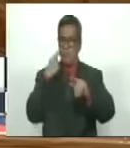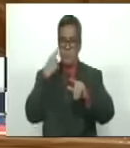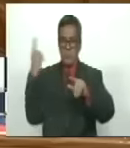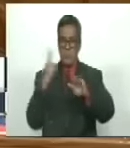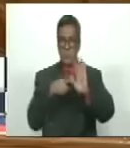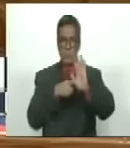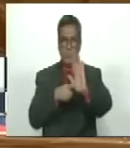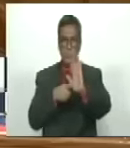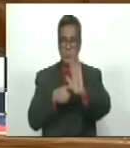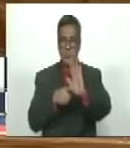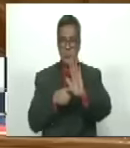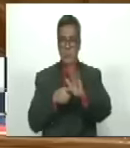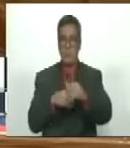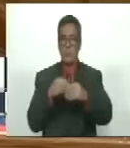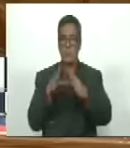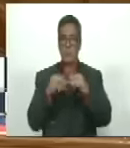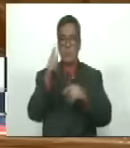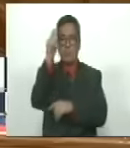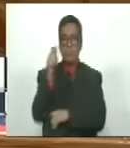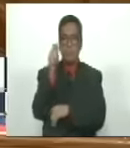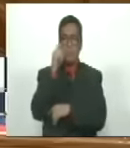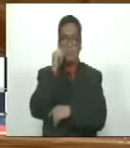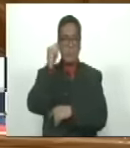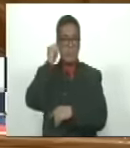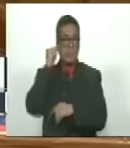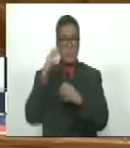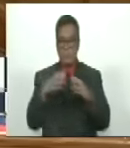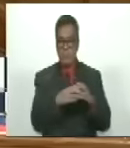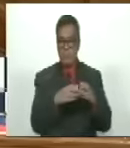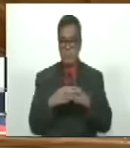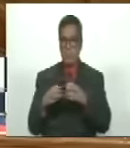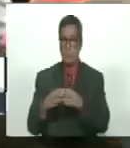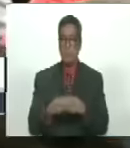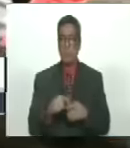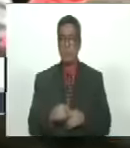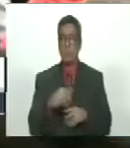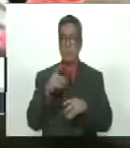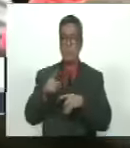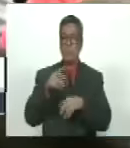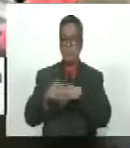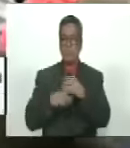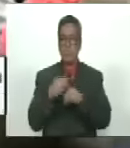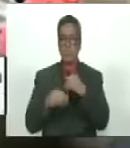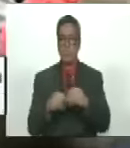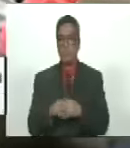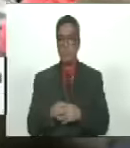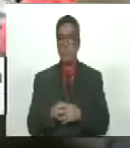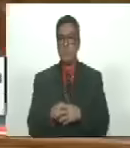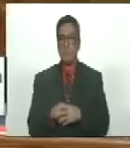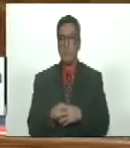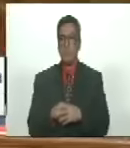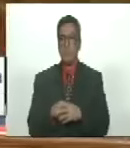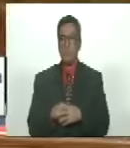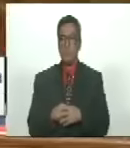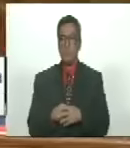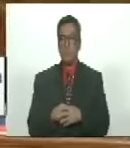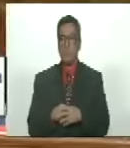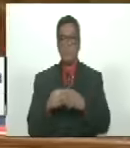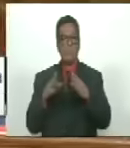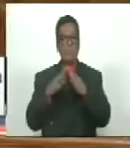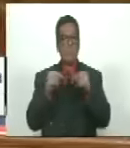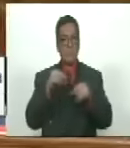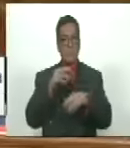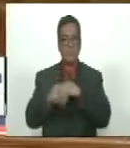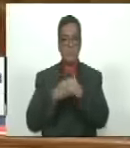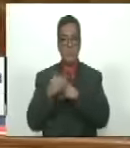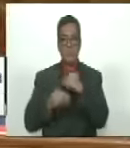una presentación que se la vamos a dar a todos los diputados, a todos los equipos. Esto debe hacerse de consumo de todos los que